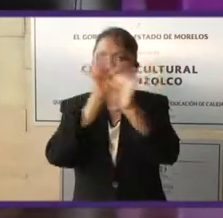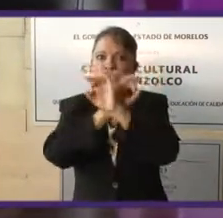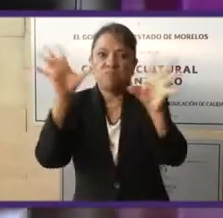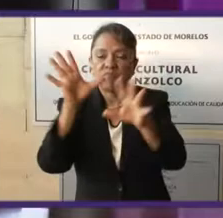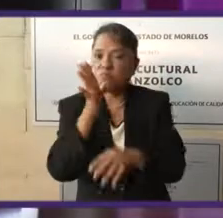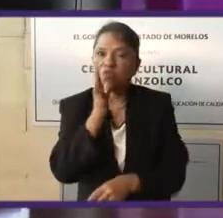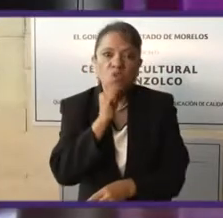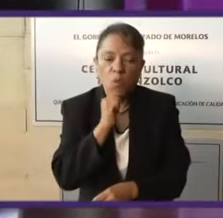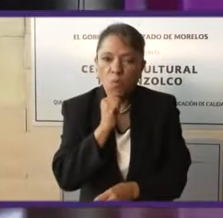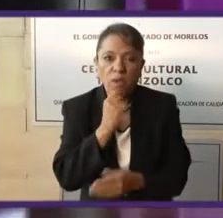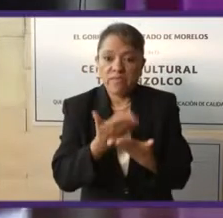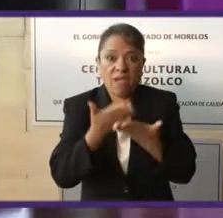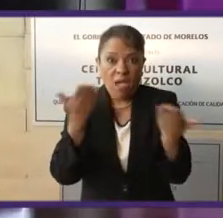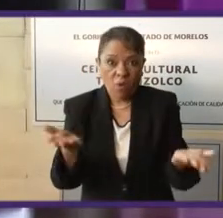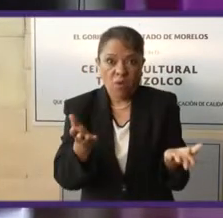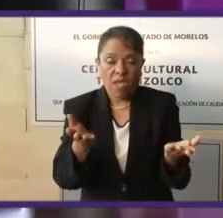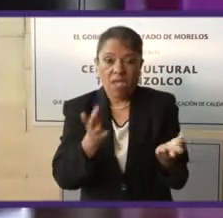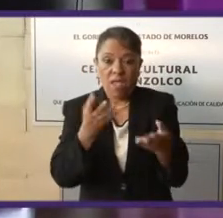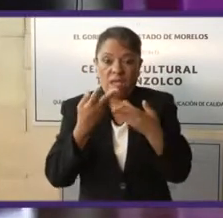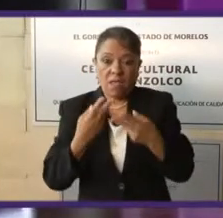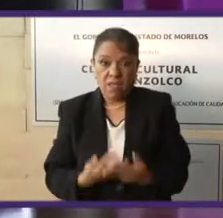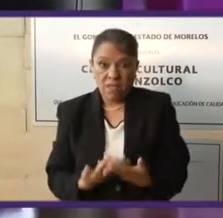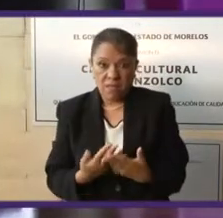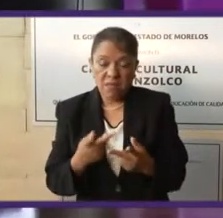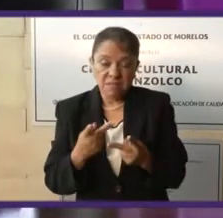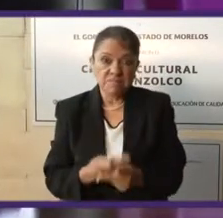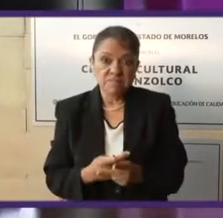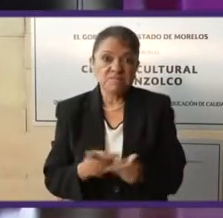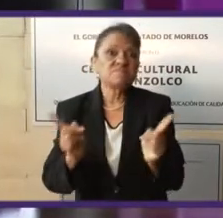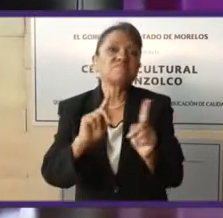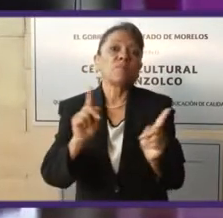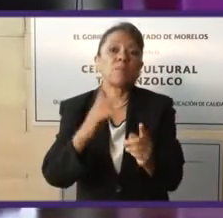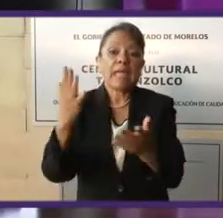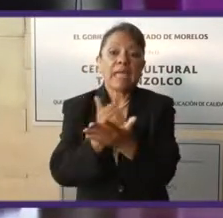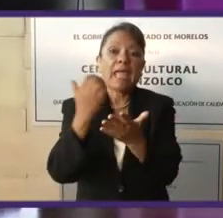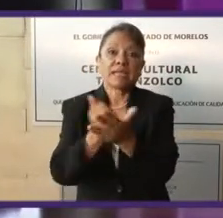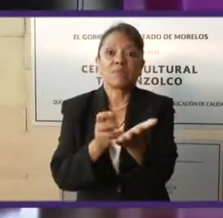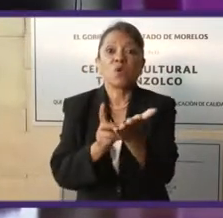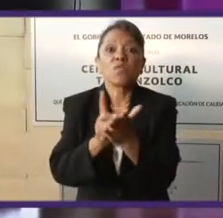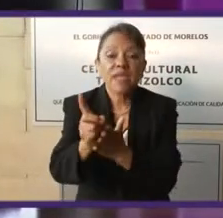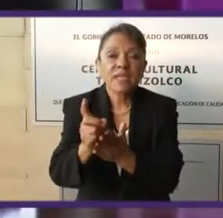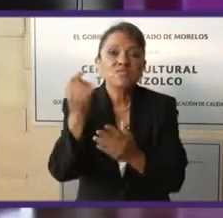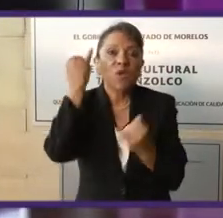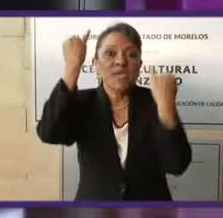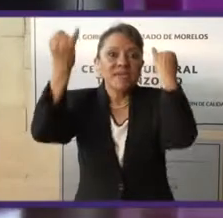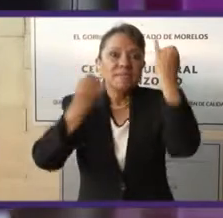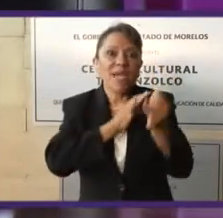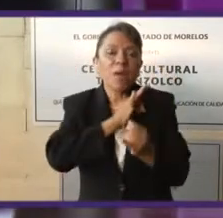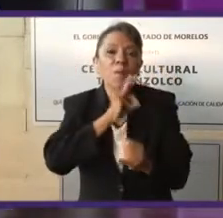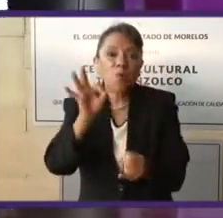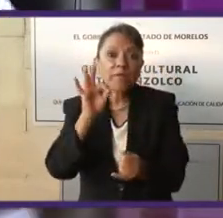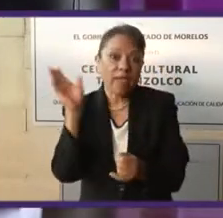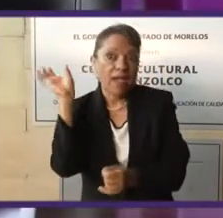ser intolerantes con los demás. Si ganamos el derecho a que nuestras ideas se pudieran escuchar,